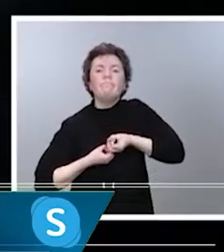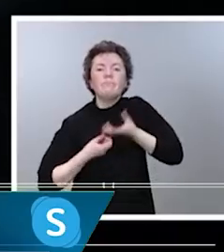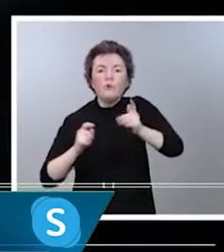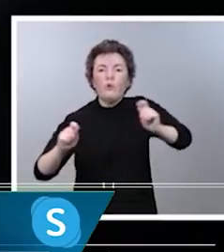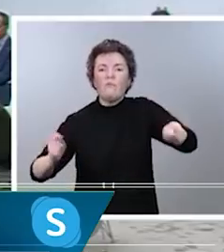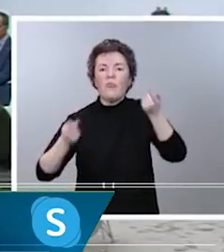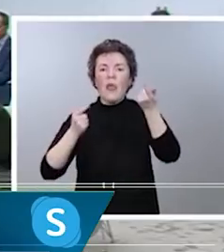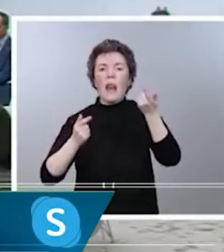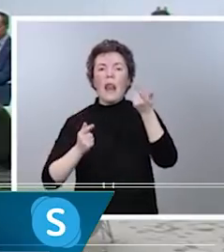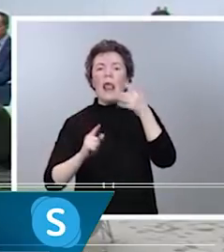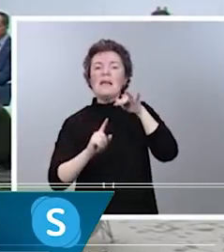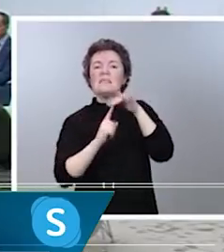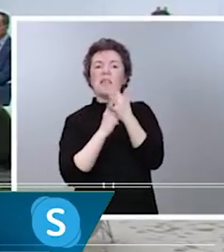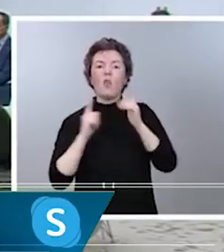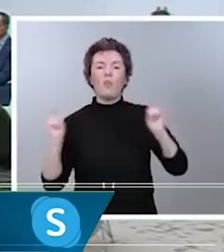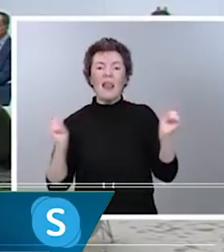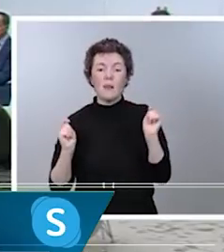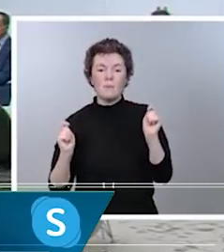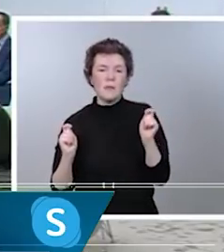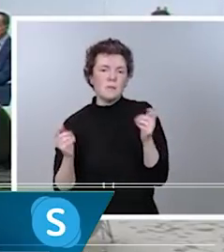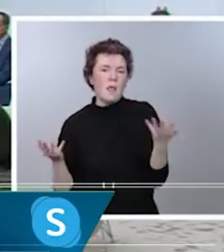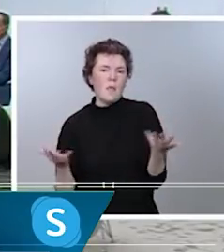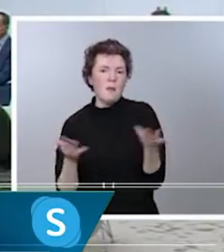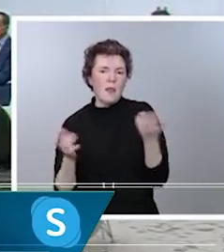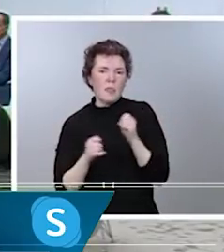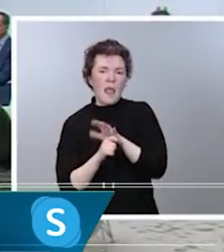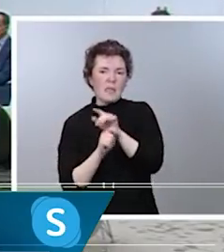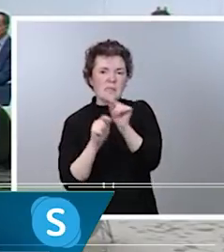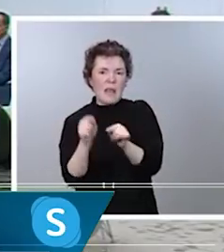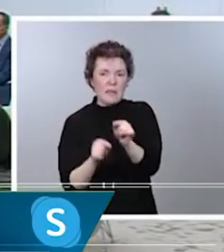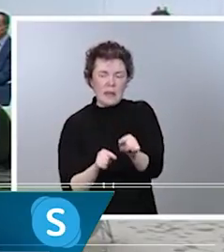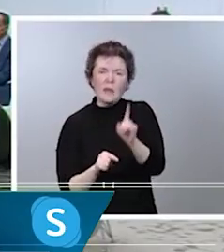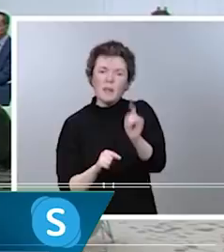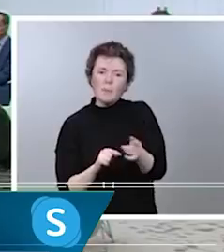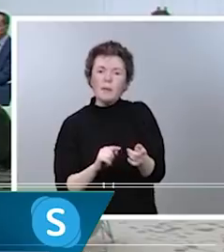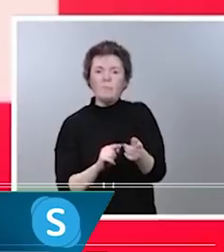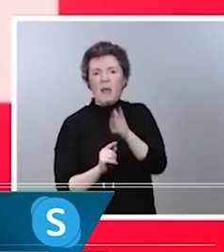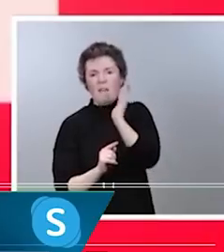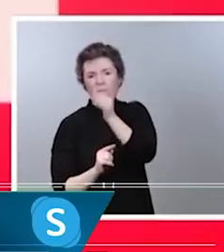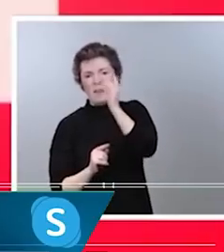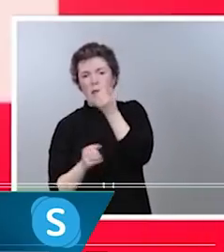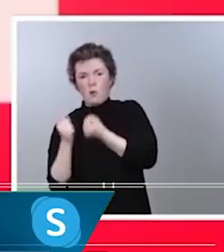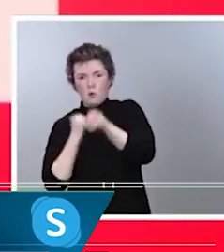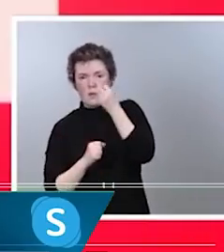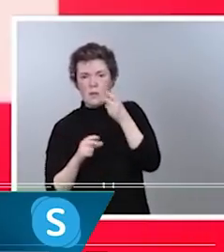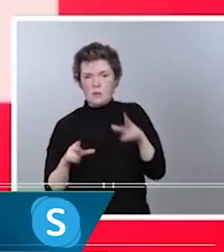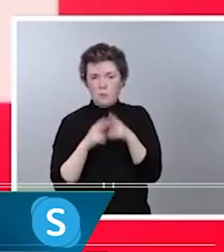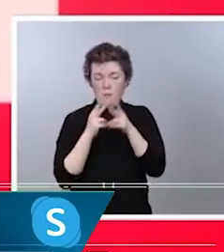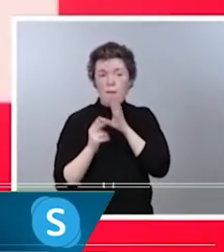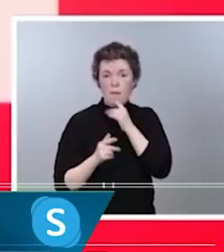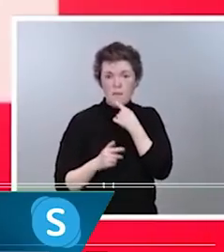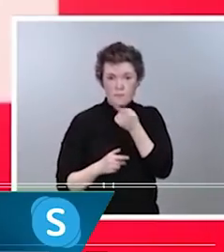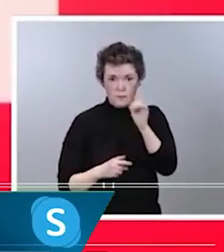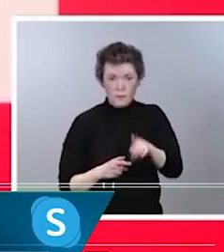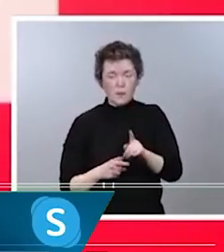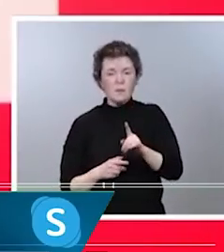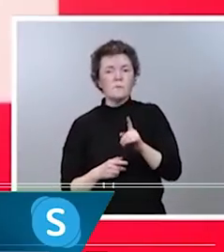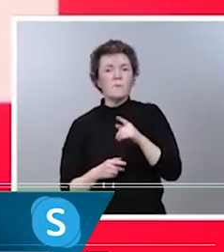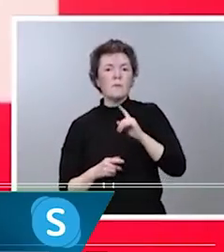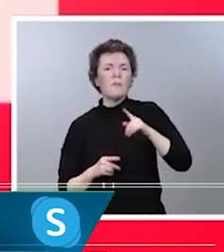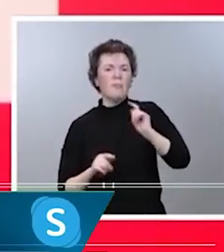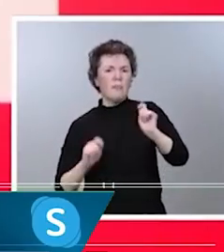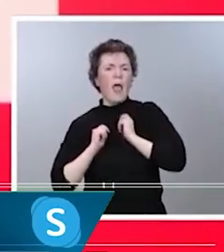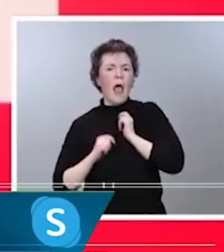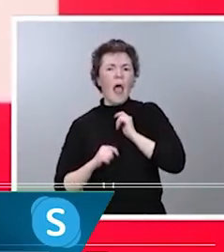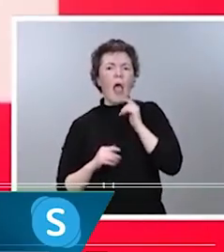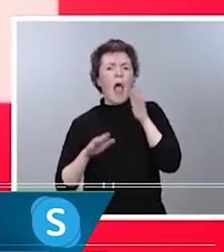hacer, ¿no? Entonces va a estar en campaña permanente. Por eso me parece muy bien que Ayuso se dirija directamente a él porque aquí el que está en campaña por